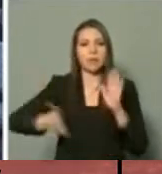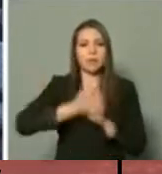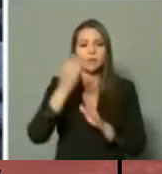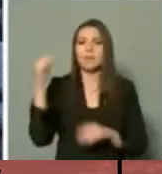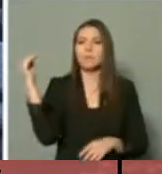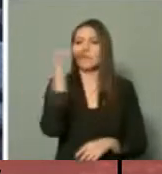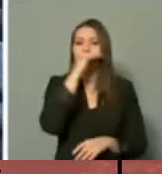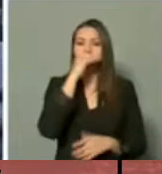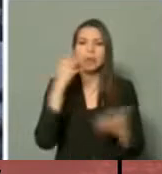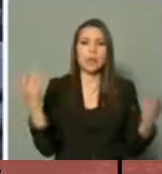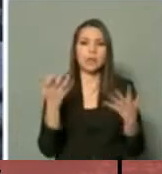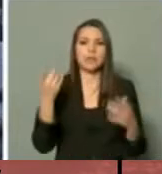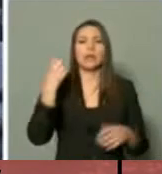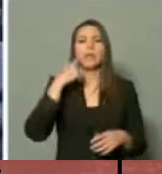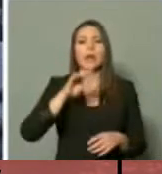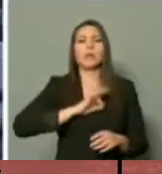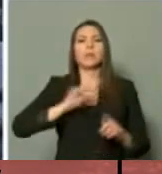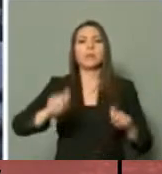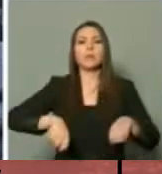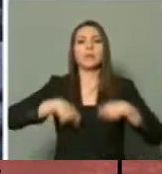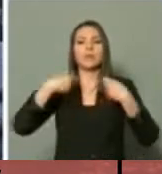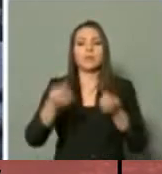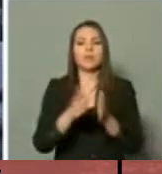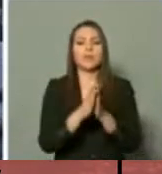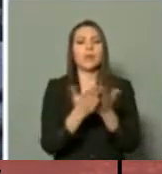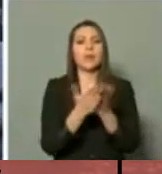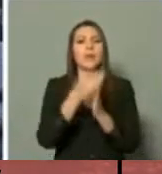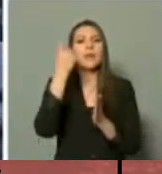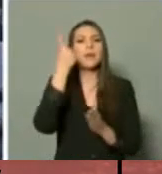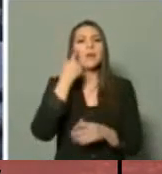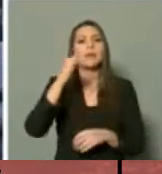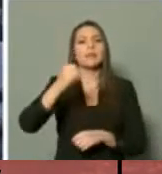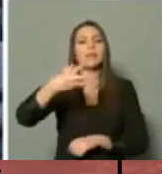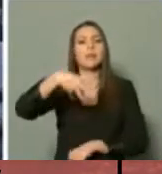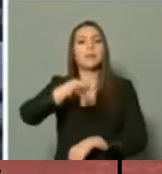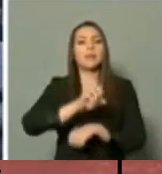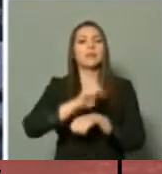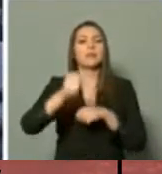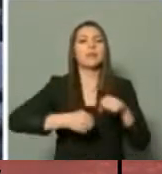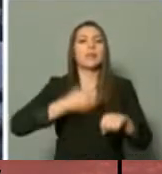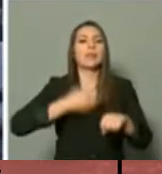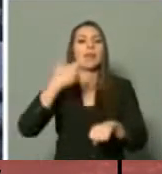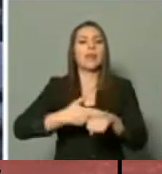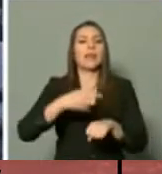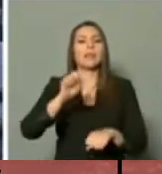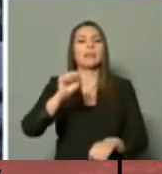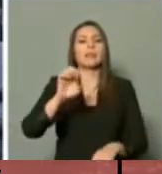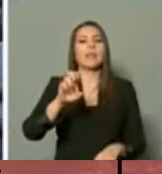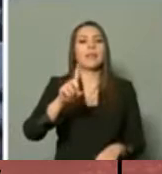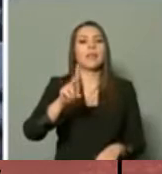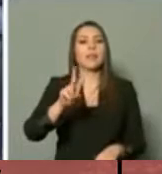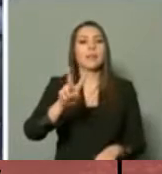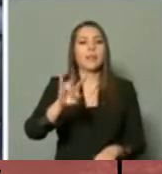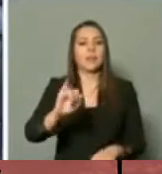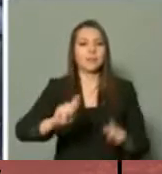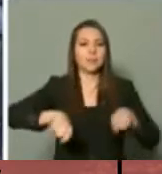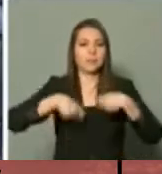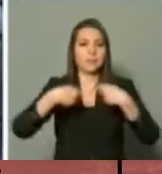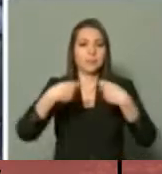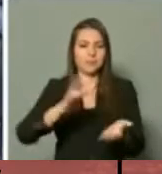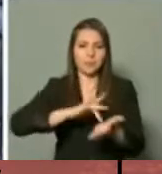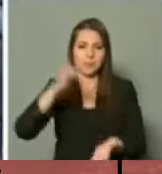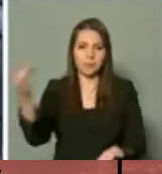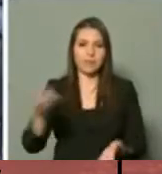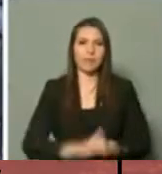los requisitos para poder obtener su carnet vigente ante la Secretaría de Desarrollo Urbano y Vivienda. Gracias. Candidata, le